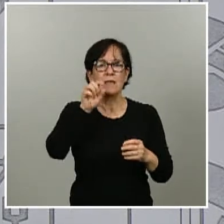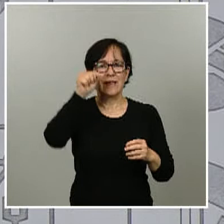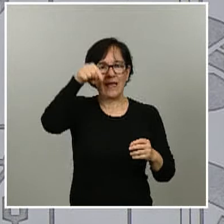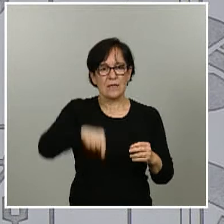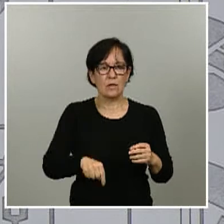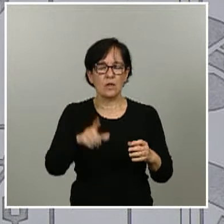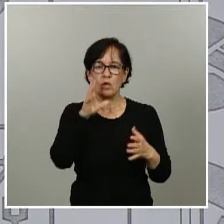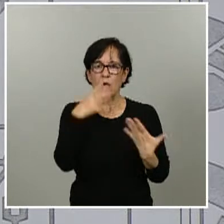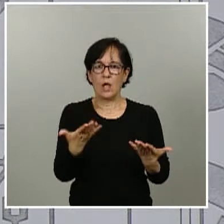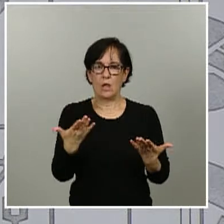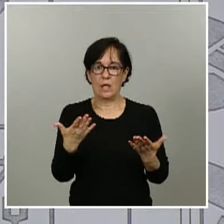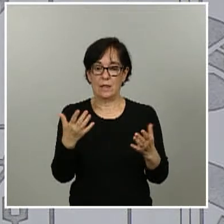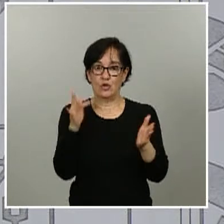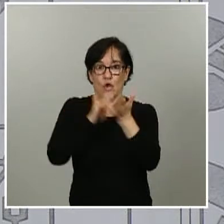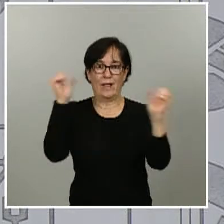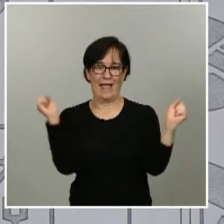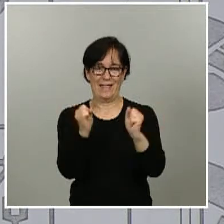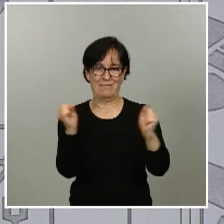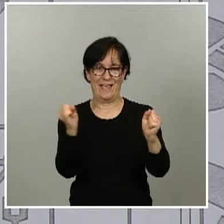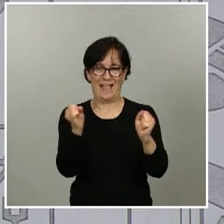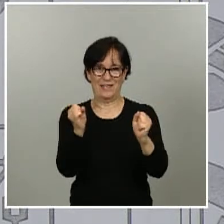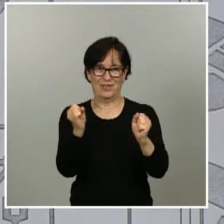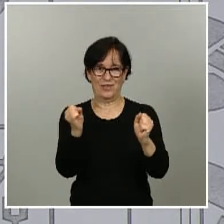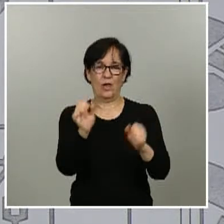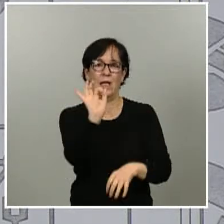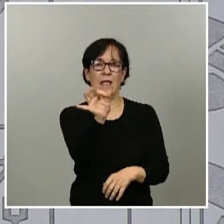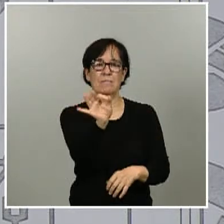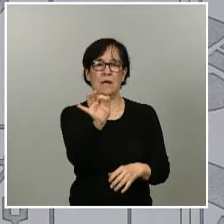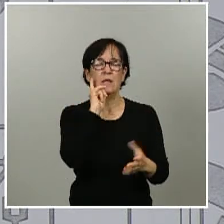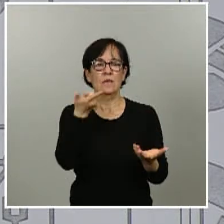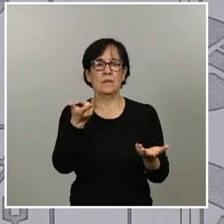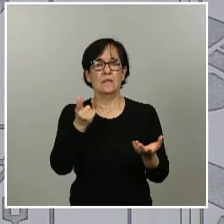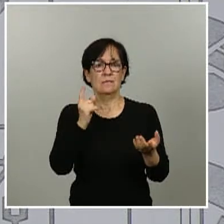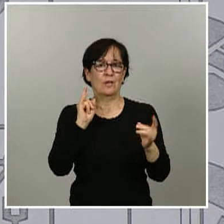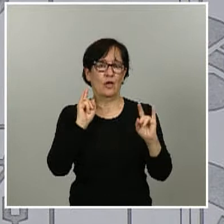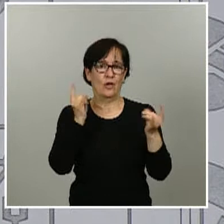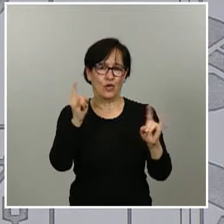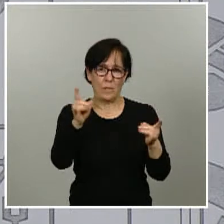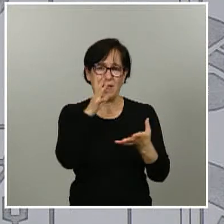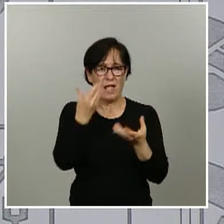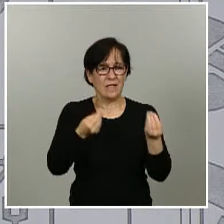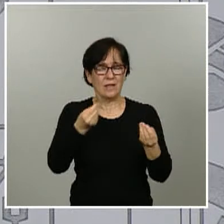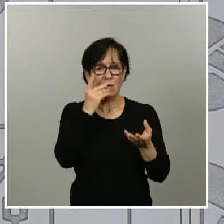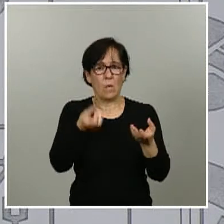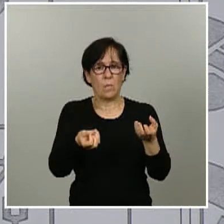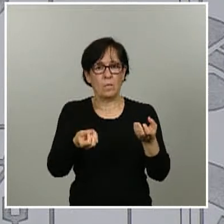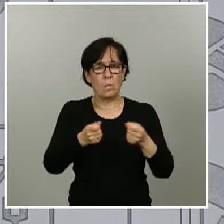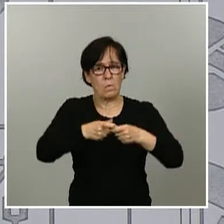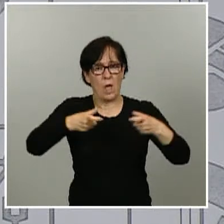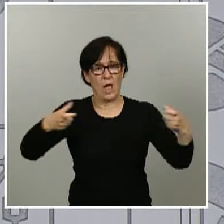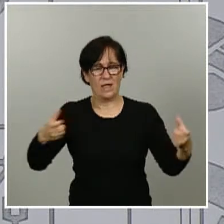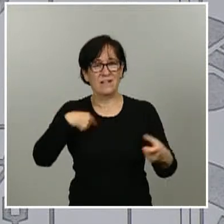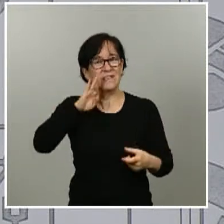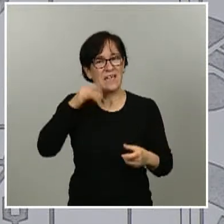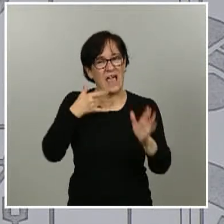a su invierno. Es verdad que hay países tropicales que también están teniendo casos y están teniendo incrementos importantes. He mencionado algunos países,